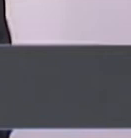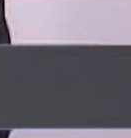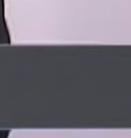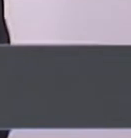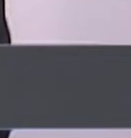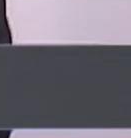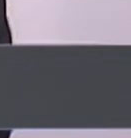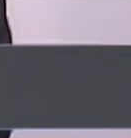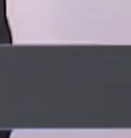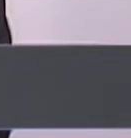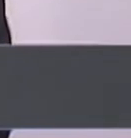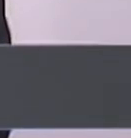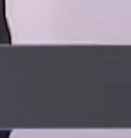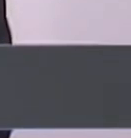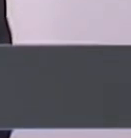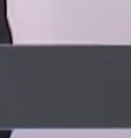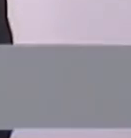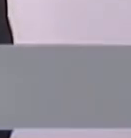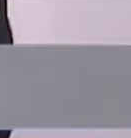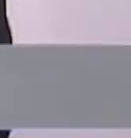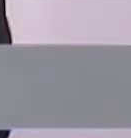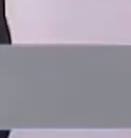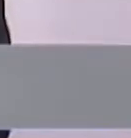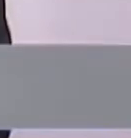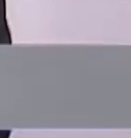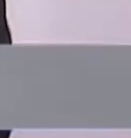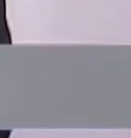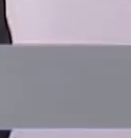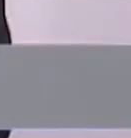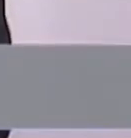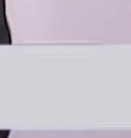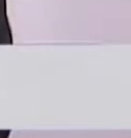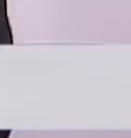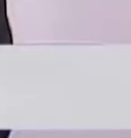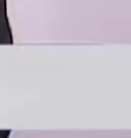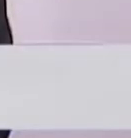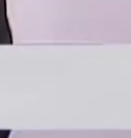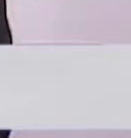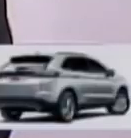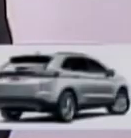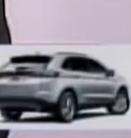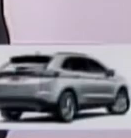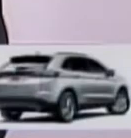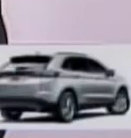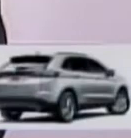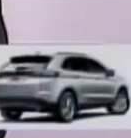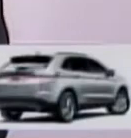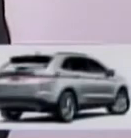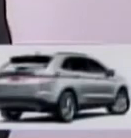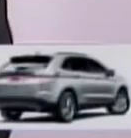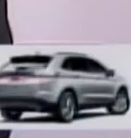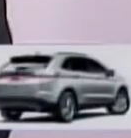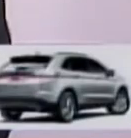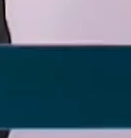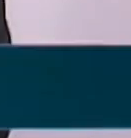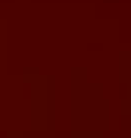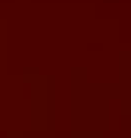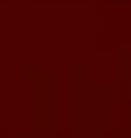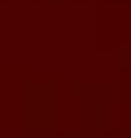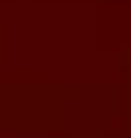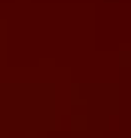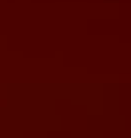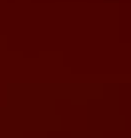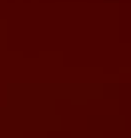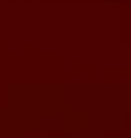Sur. Entonces es una satisfacción muy grande, obviamente es un compromiso mayor porque día a día tienes que seguir mejorando, ¿verdad? ¿Cuál es la misión